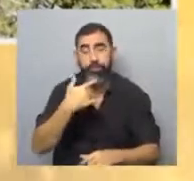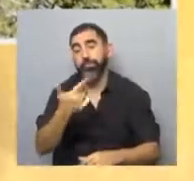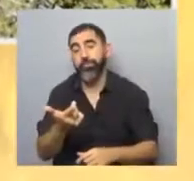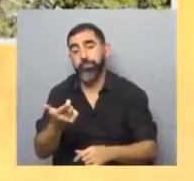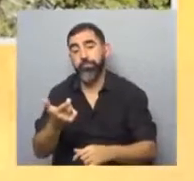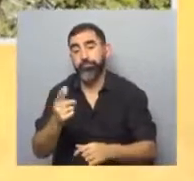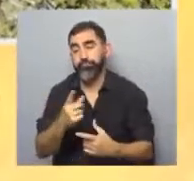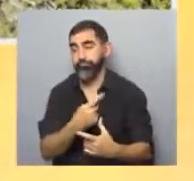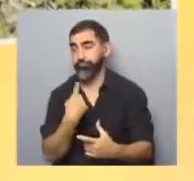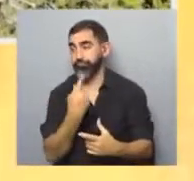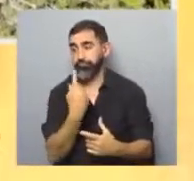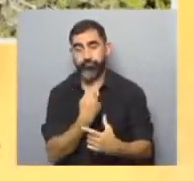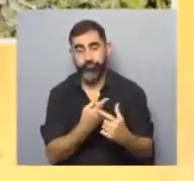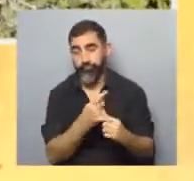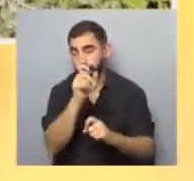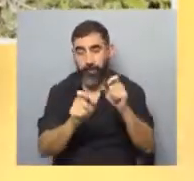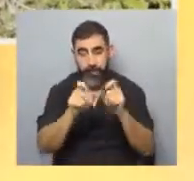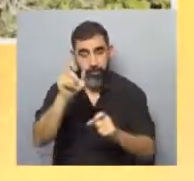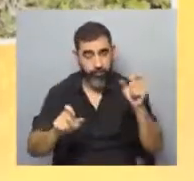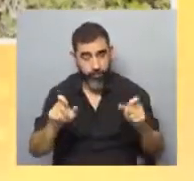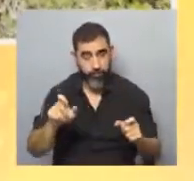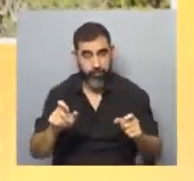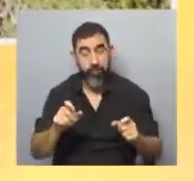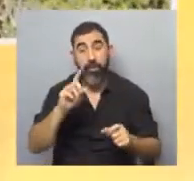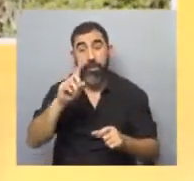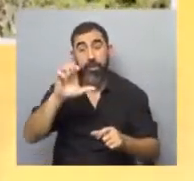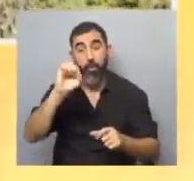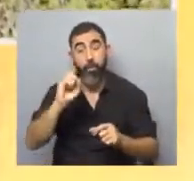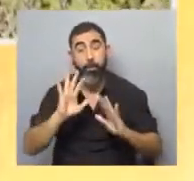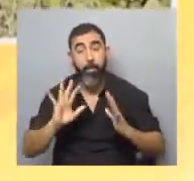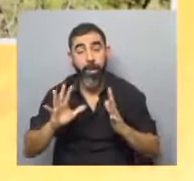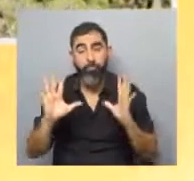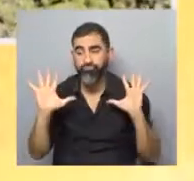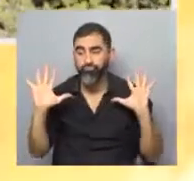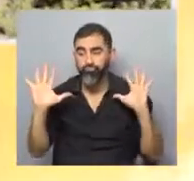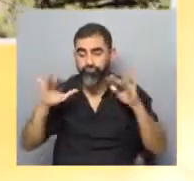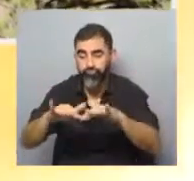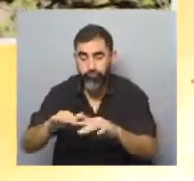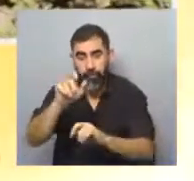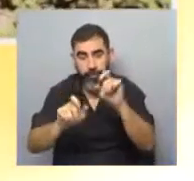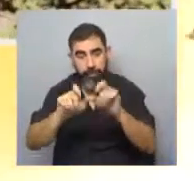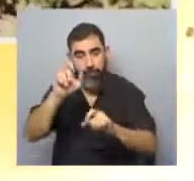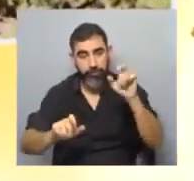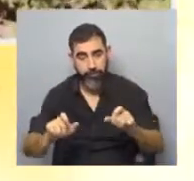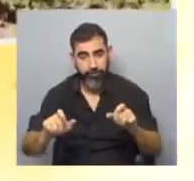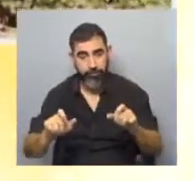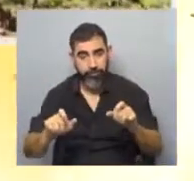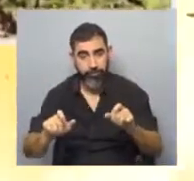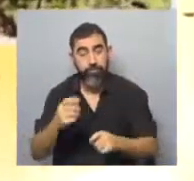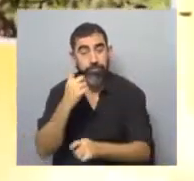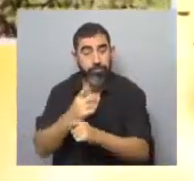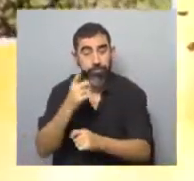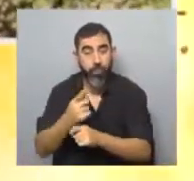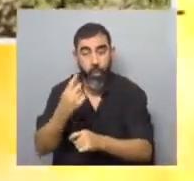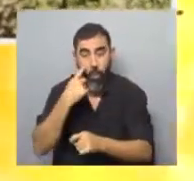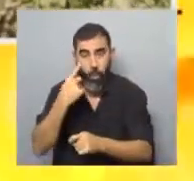el aislamiento de las personas. En un geoparque nos juntamos las personas, en primer lugar, a